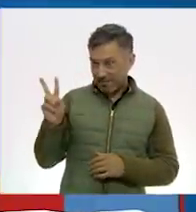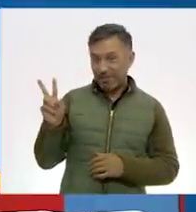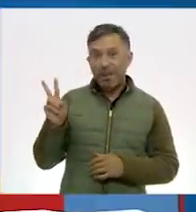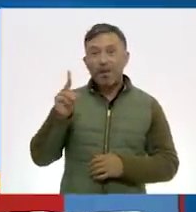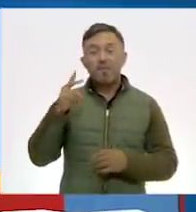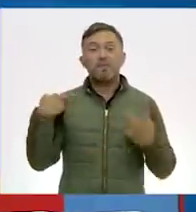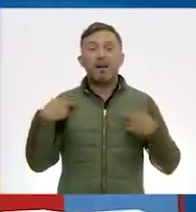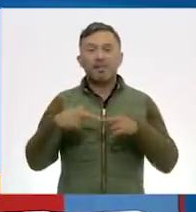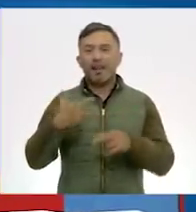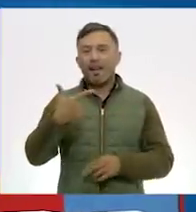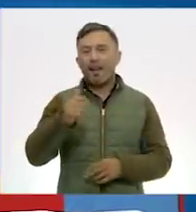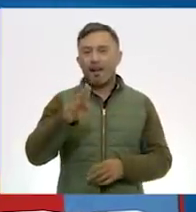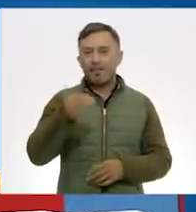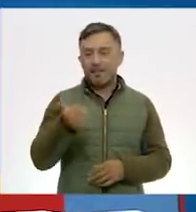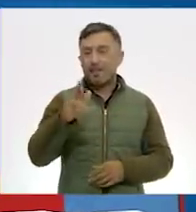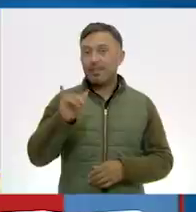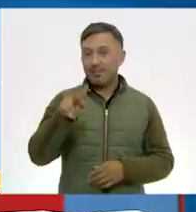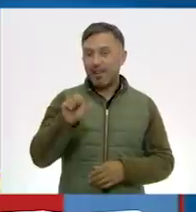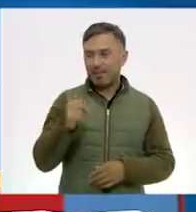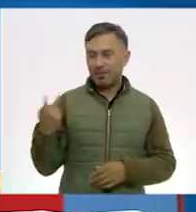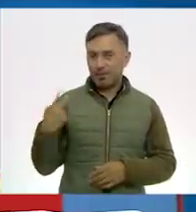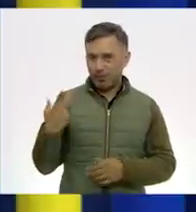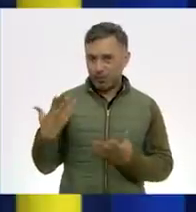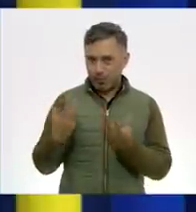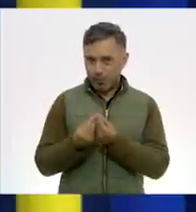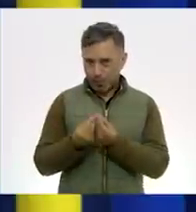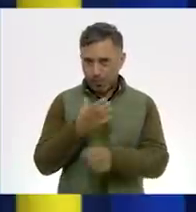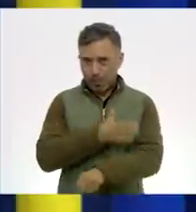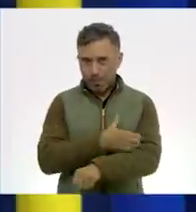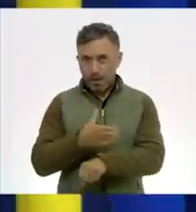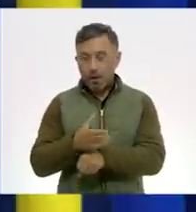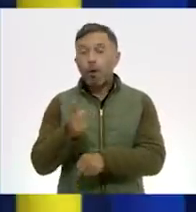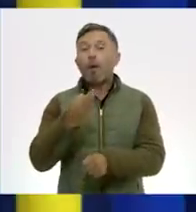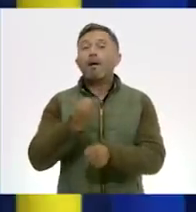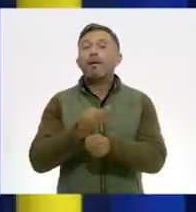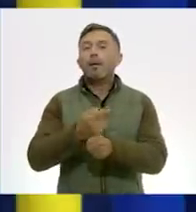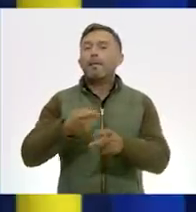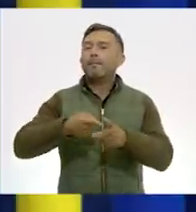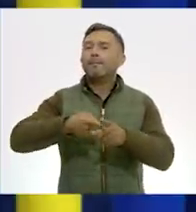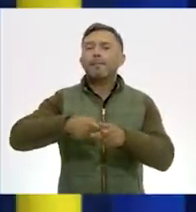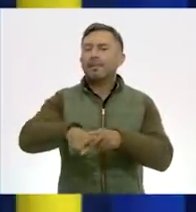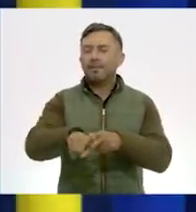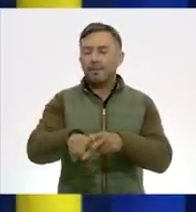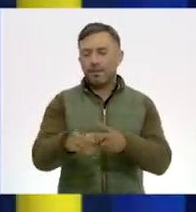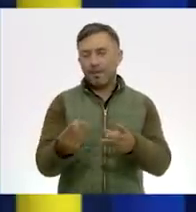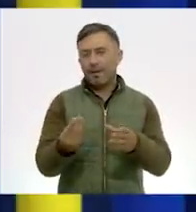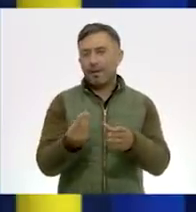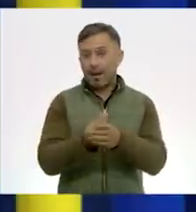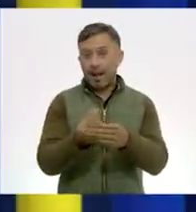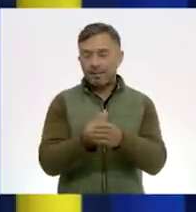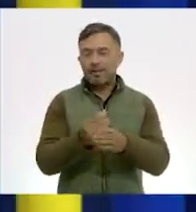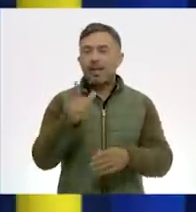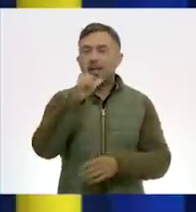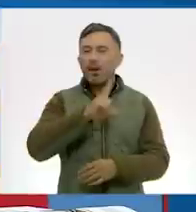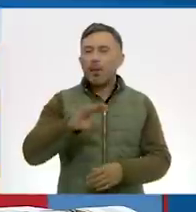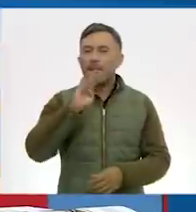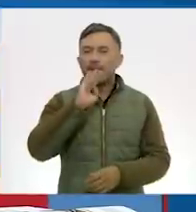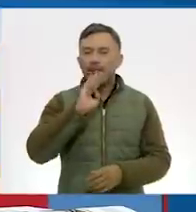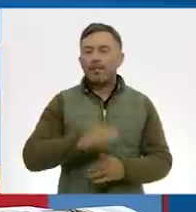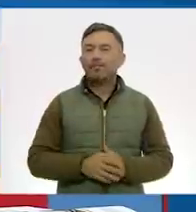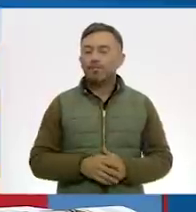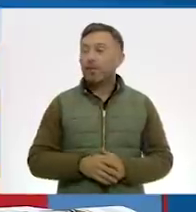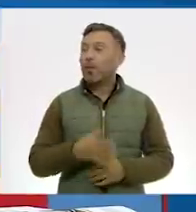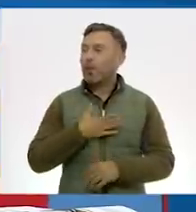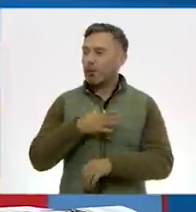Gaby Rivas Vasconcelos para iniciar con su sesión de lengua materna. Muy buenos días a